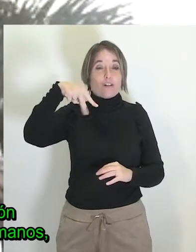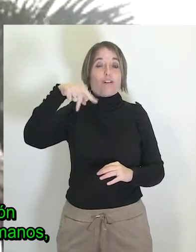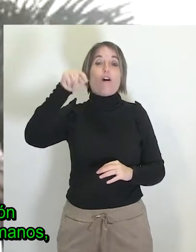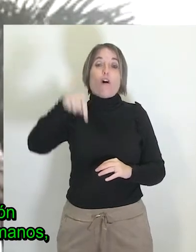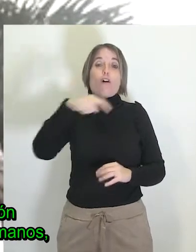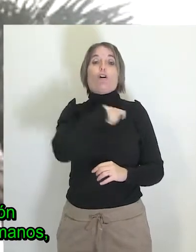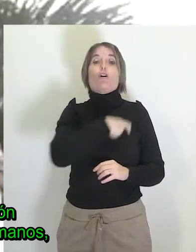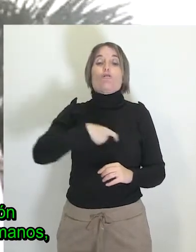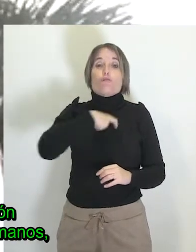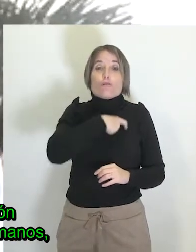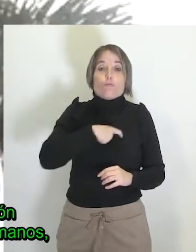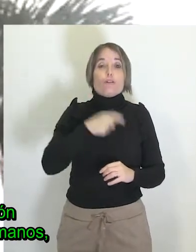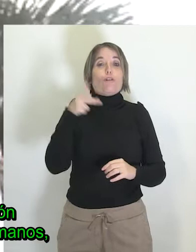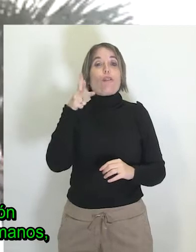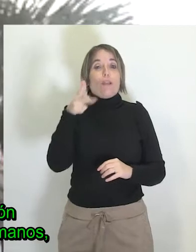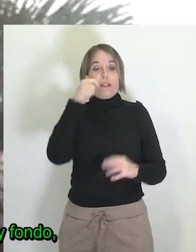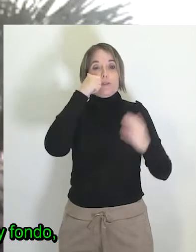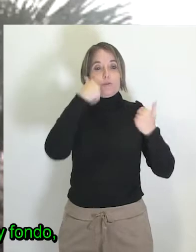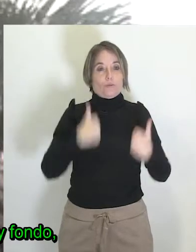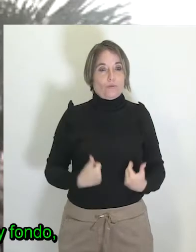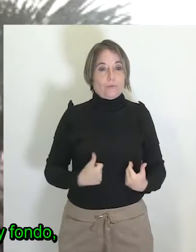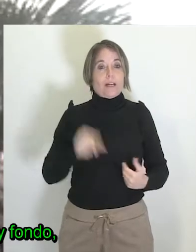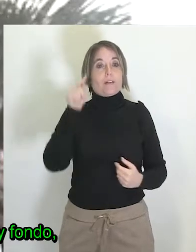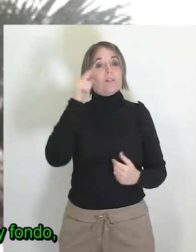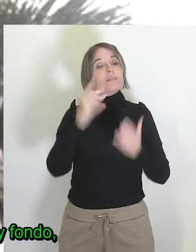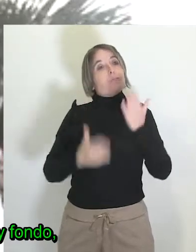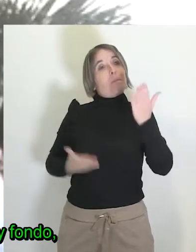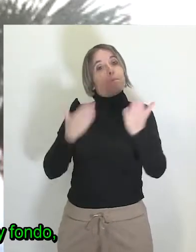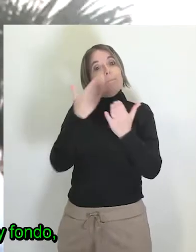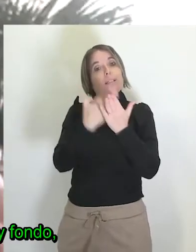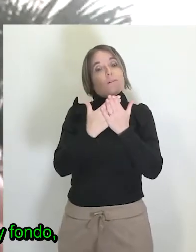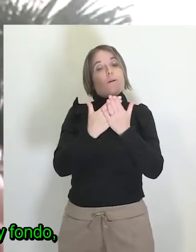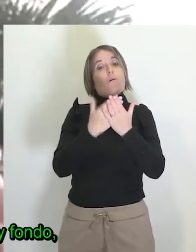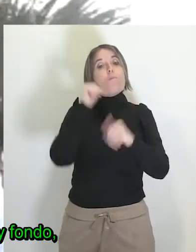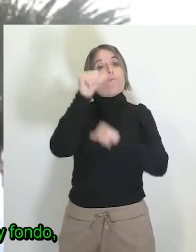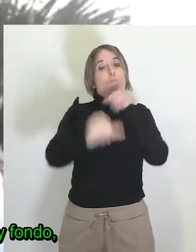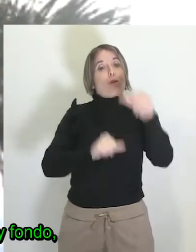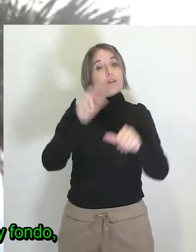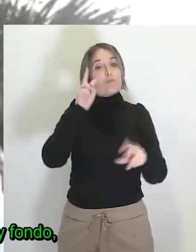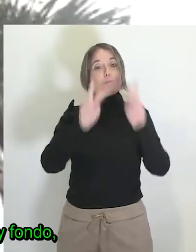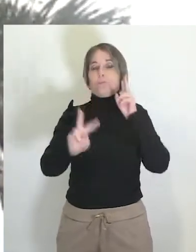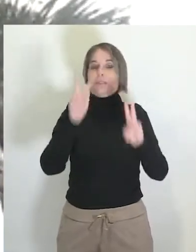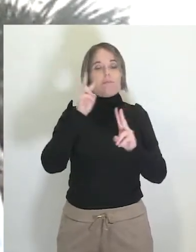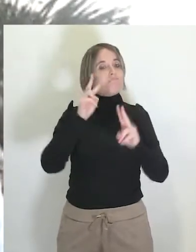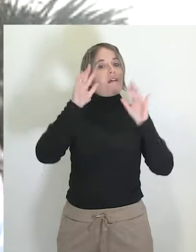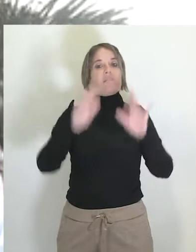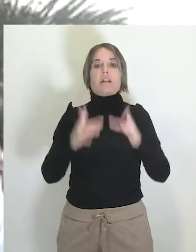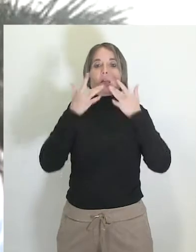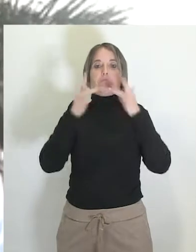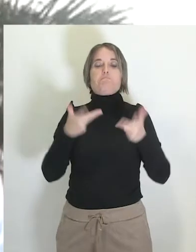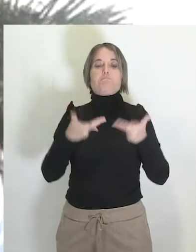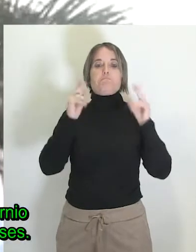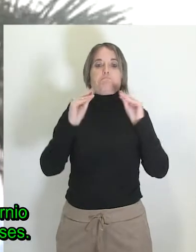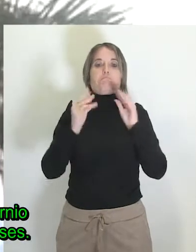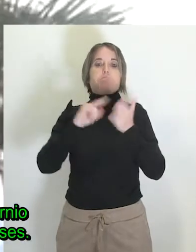está en la Comisión Interamericana de Derechos Humanos como una petición y en un proceso de admisibilidad y fondo, quedó en